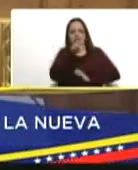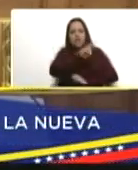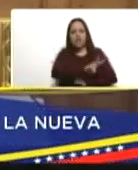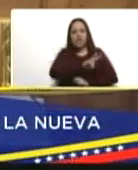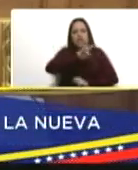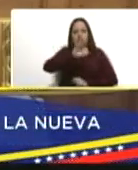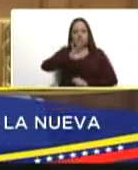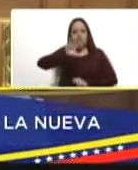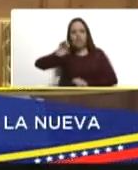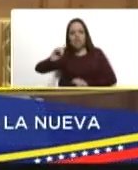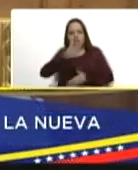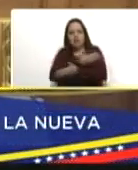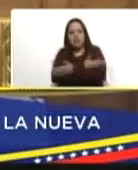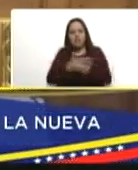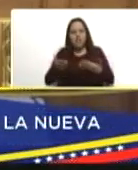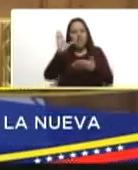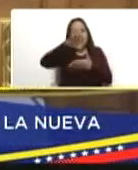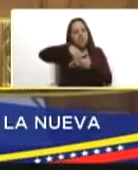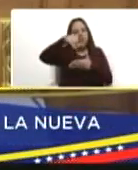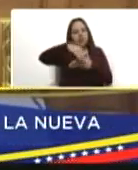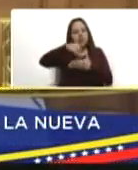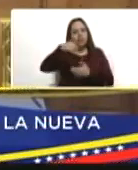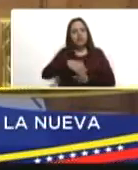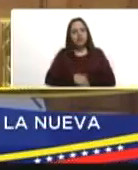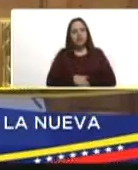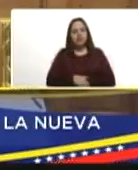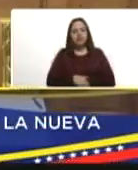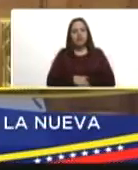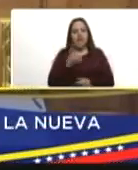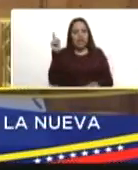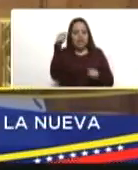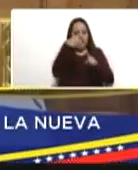6230 millones de dólares